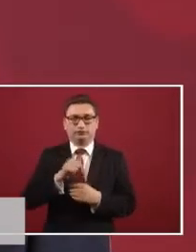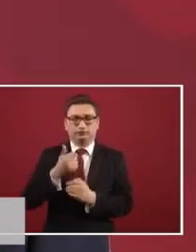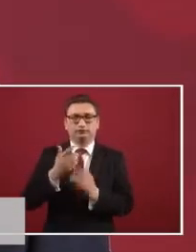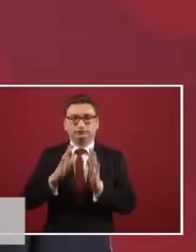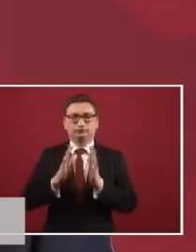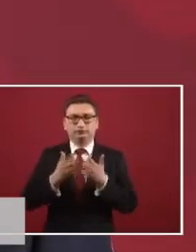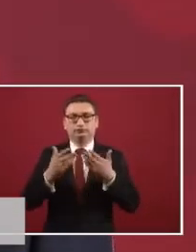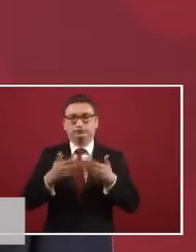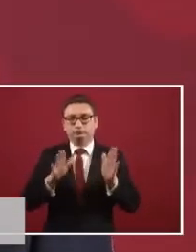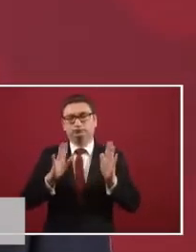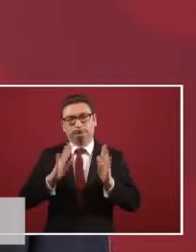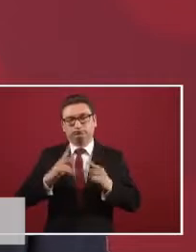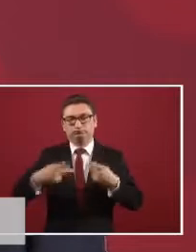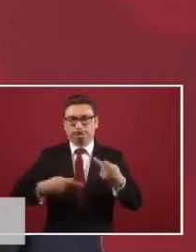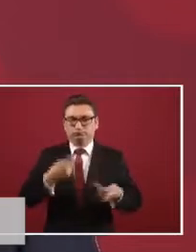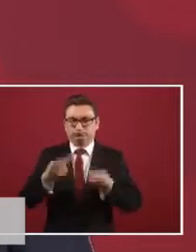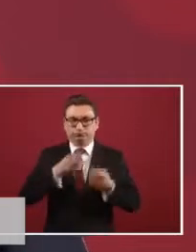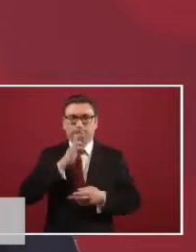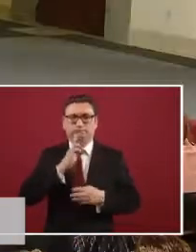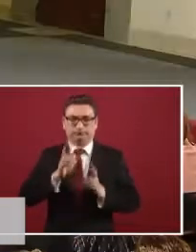los precios de gasolina.